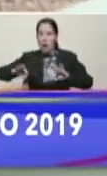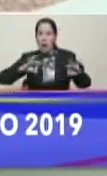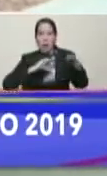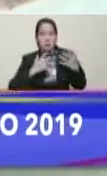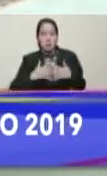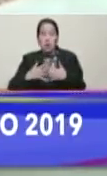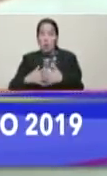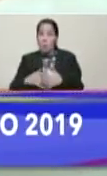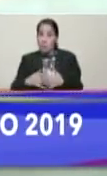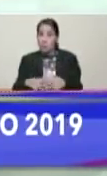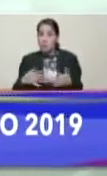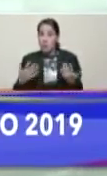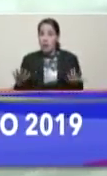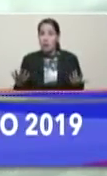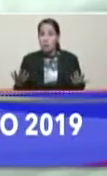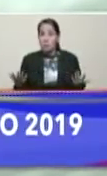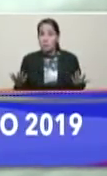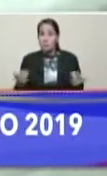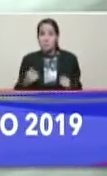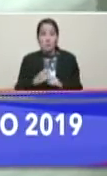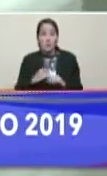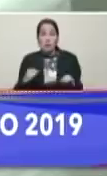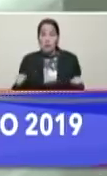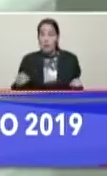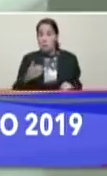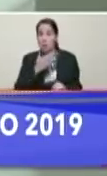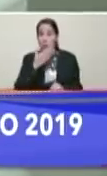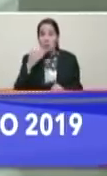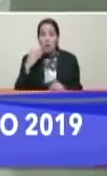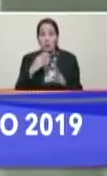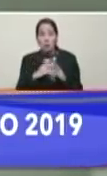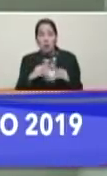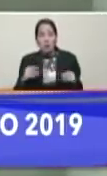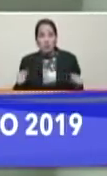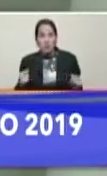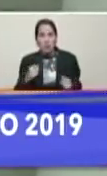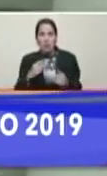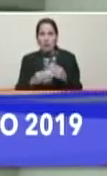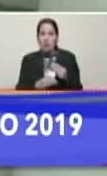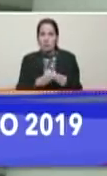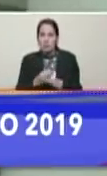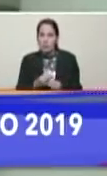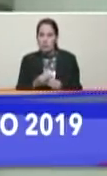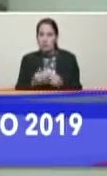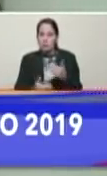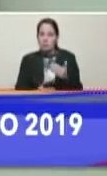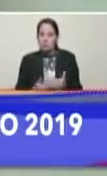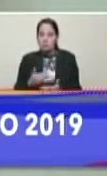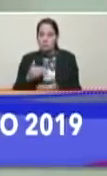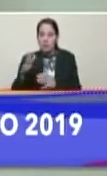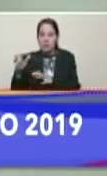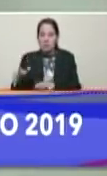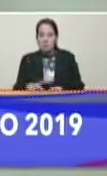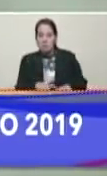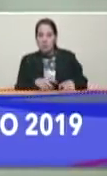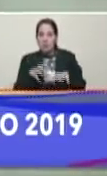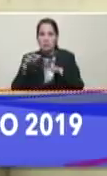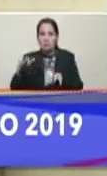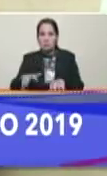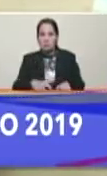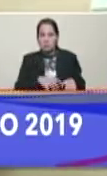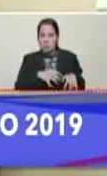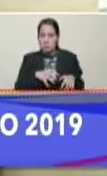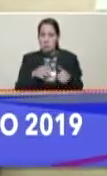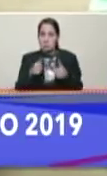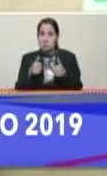productores ya mejorando la tierra haciéndole el respectivo pase de rastra poniendo esto al día